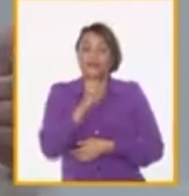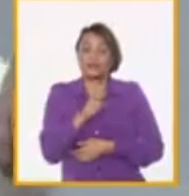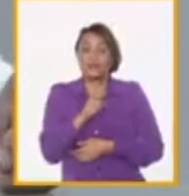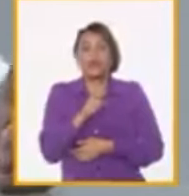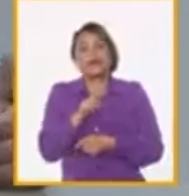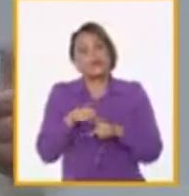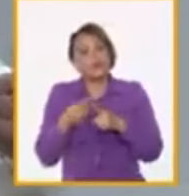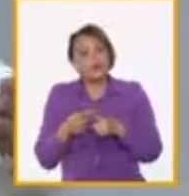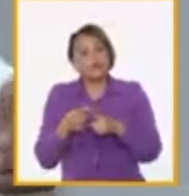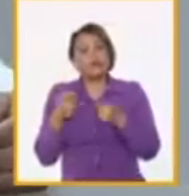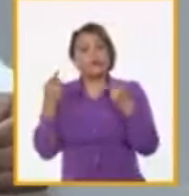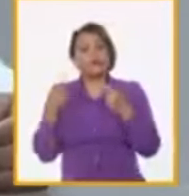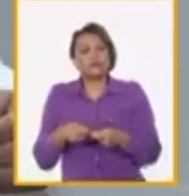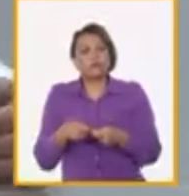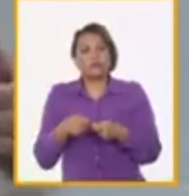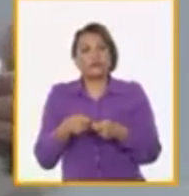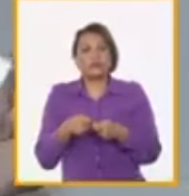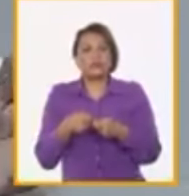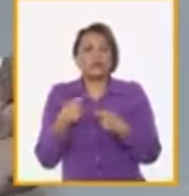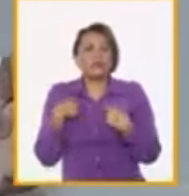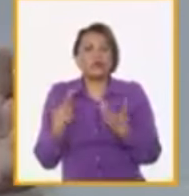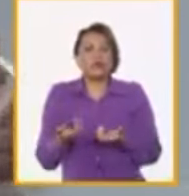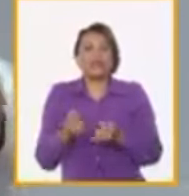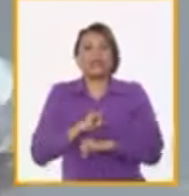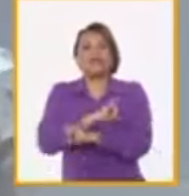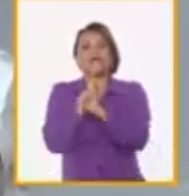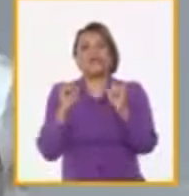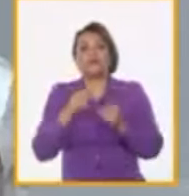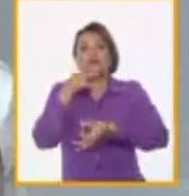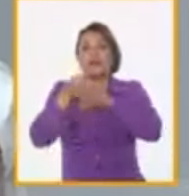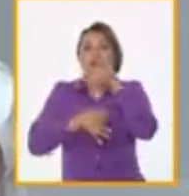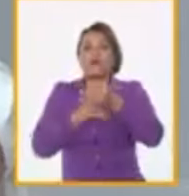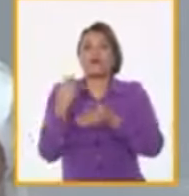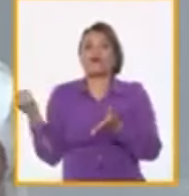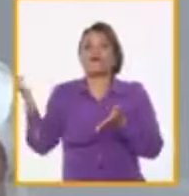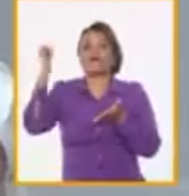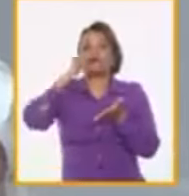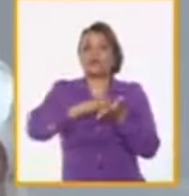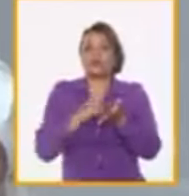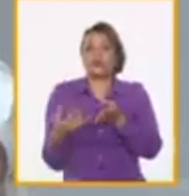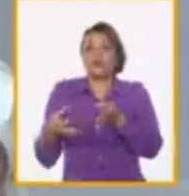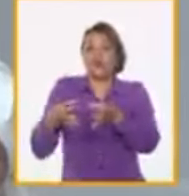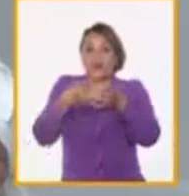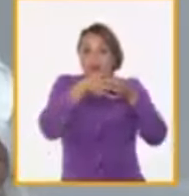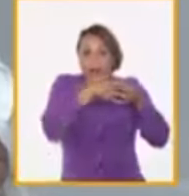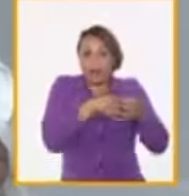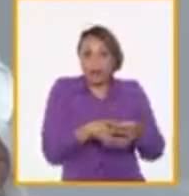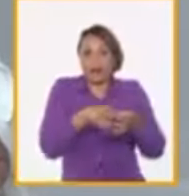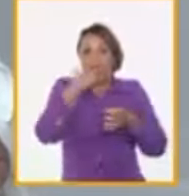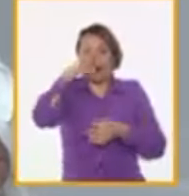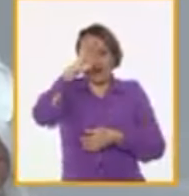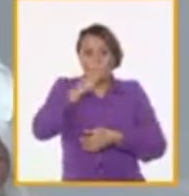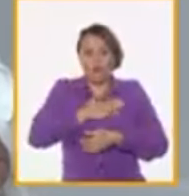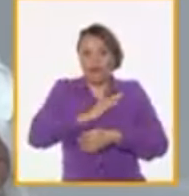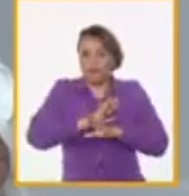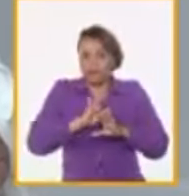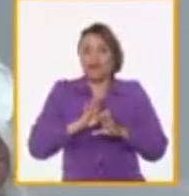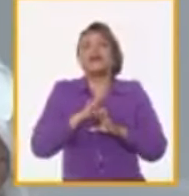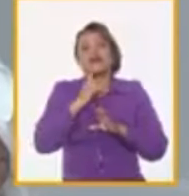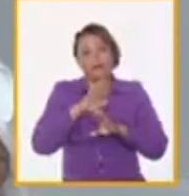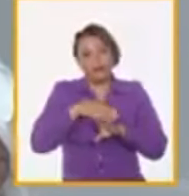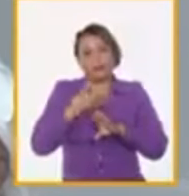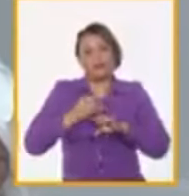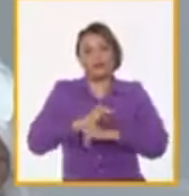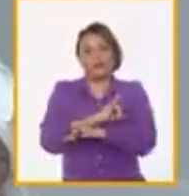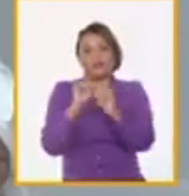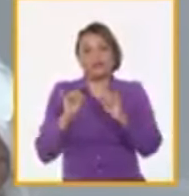que vamos a dar la información cuando lleguen los equipos, como estos dos equipos, que aprovecho para agradecerle al Ministerio de Transporte,